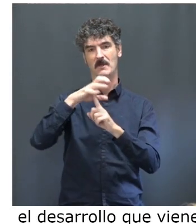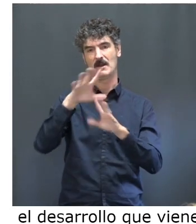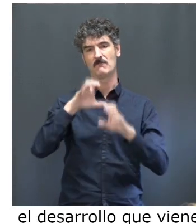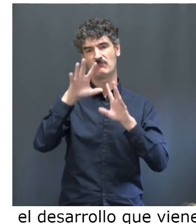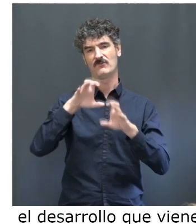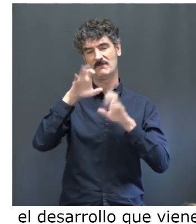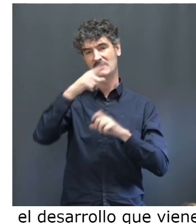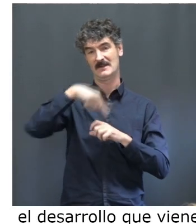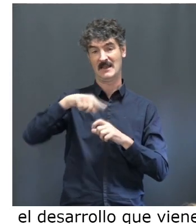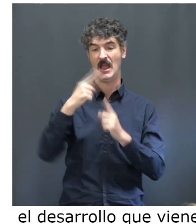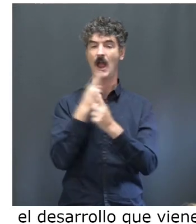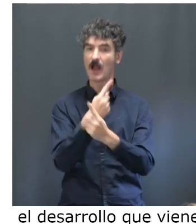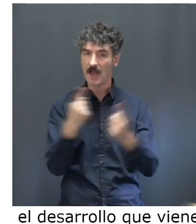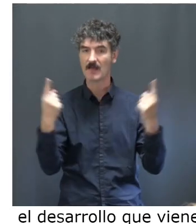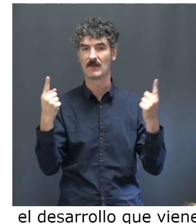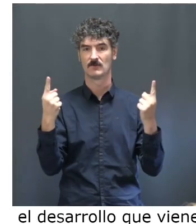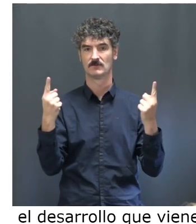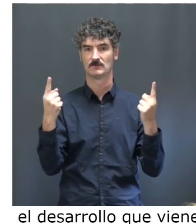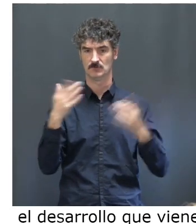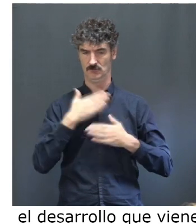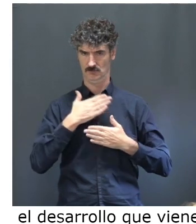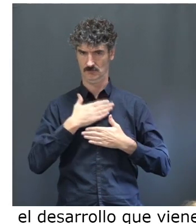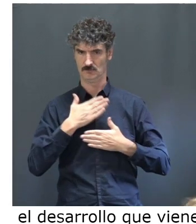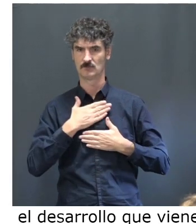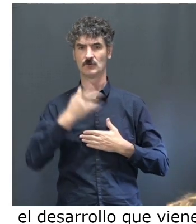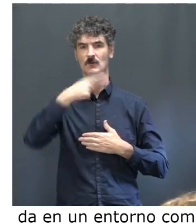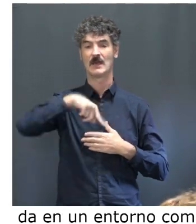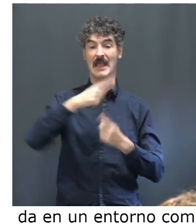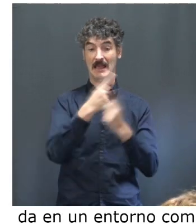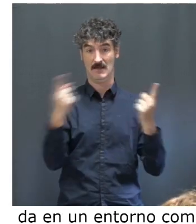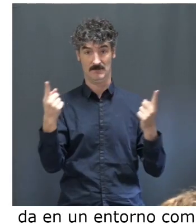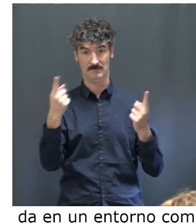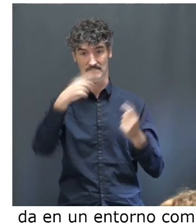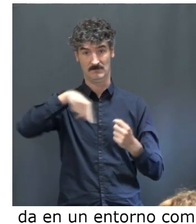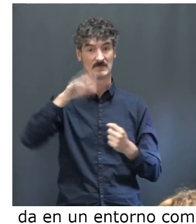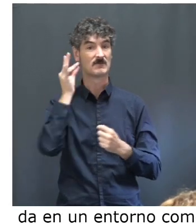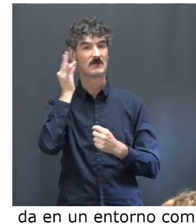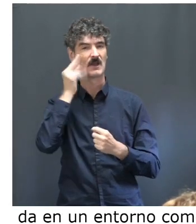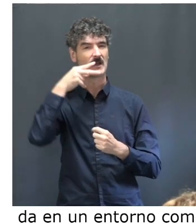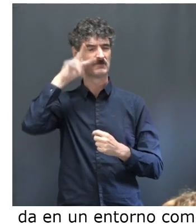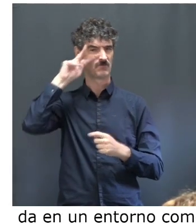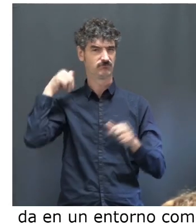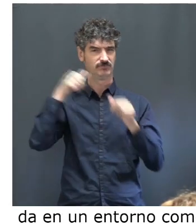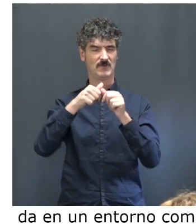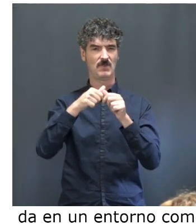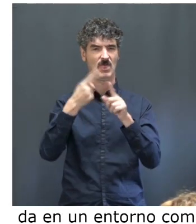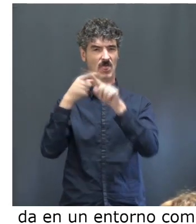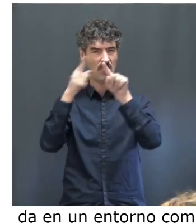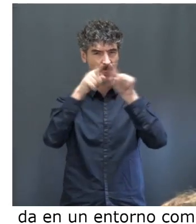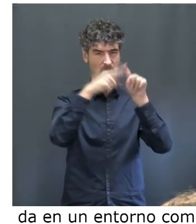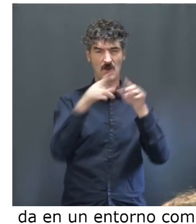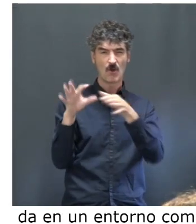sabemos que cada una o sé yo, que luego ahora lo veremos, que cada una de vosotras viene de experiencias diferentes, pero a todos nos